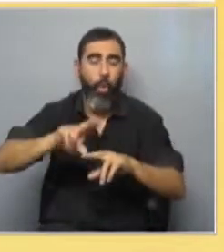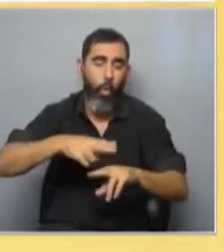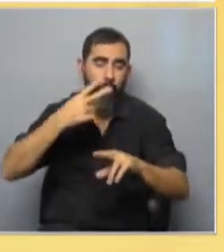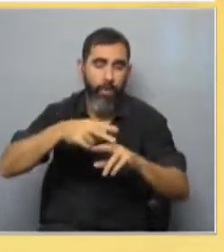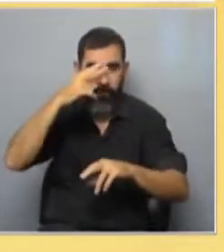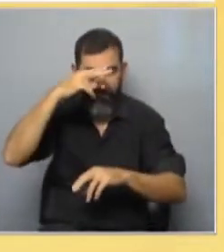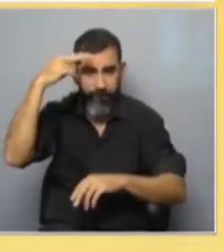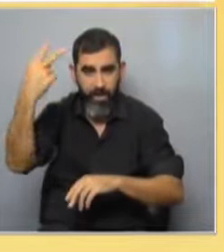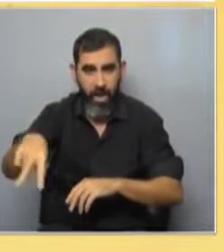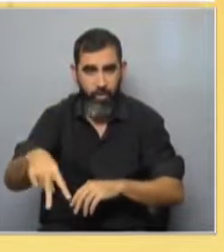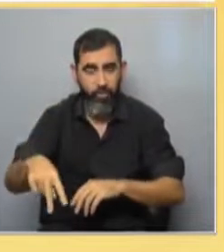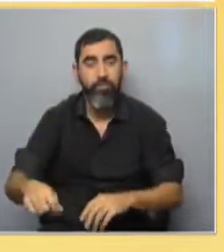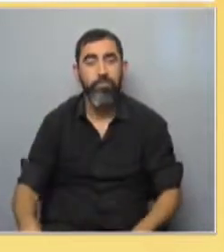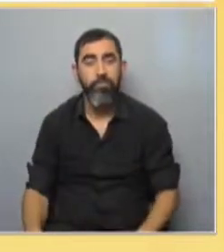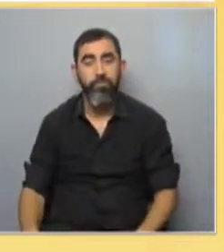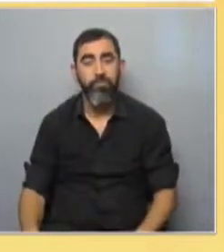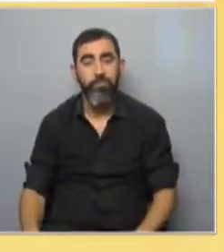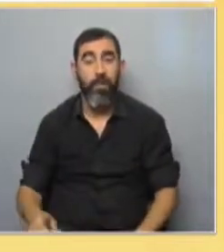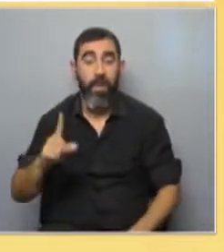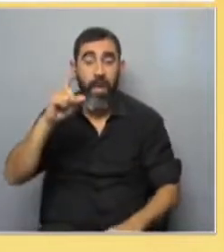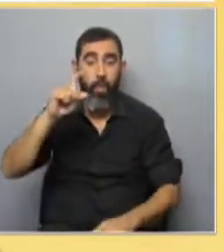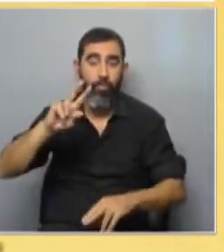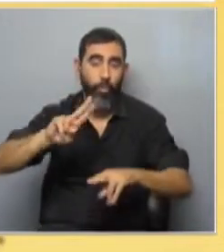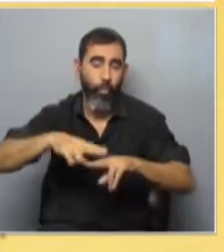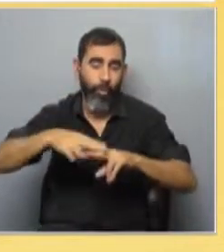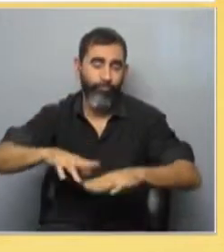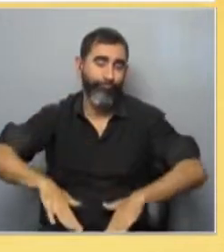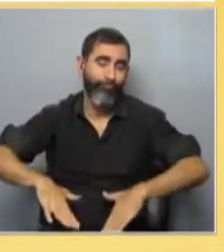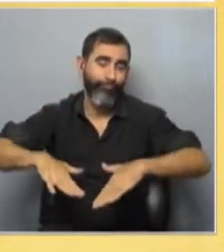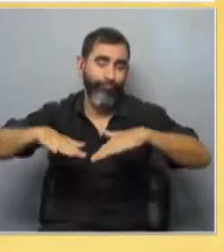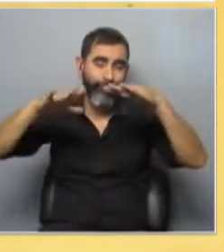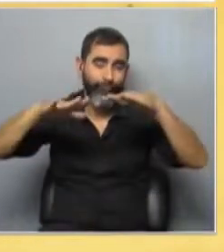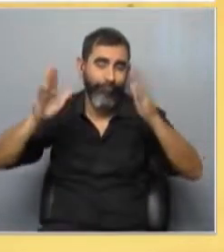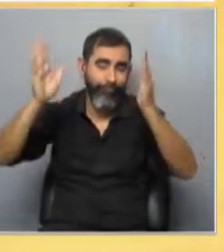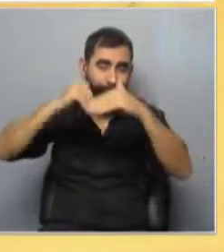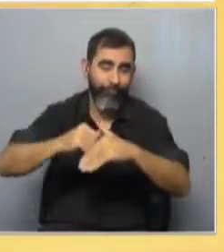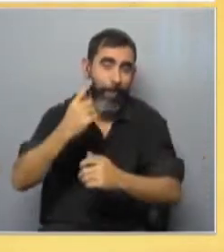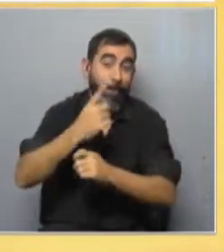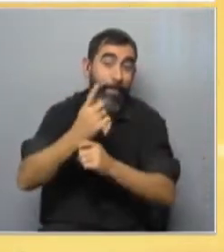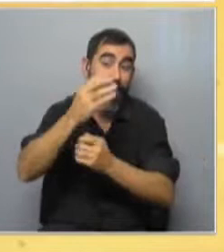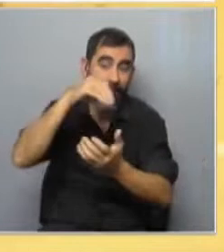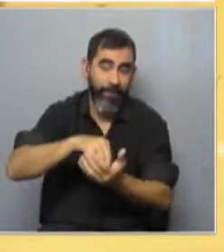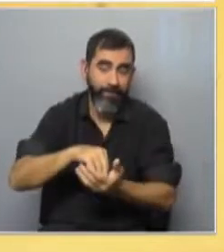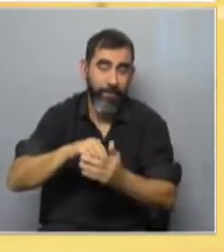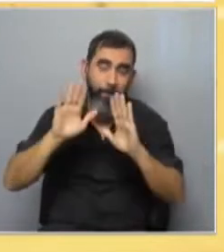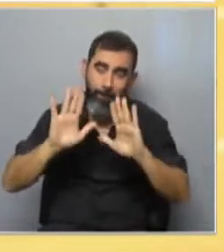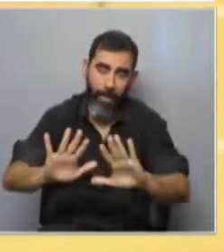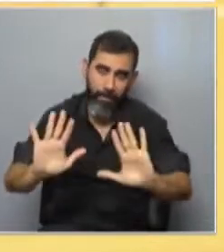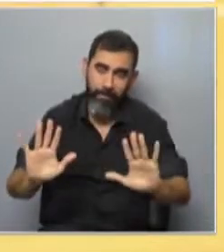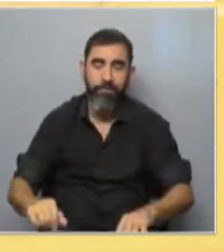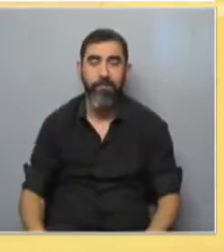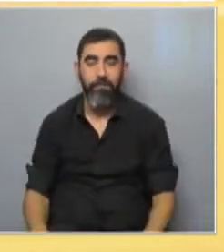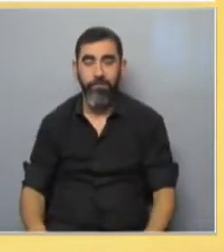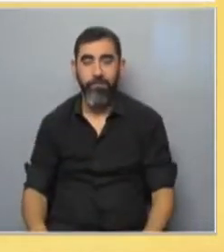que había sido particularmente seco y el arroyo recuperó su nivel y la excavación esa primera se